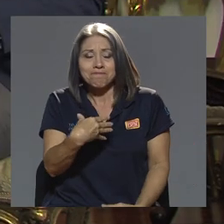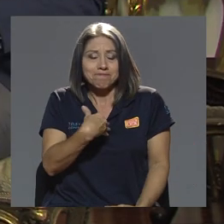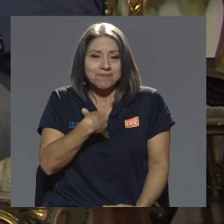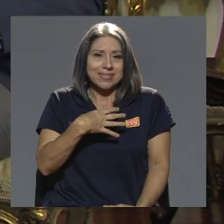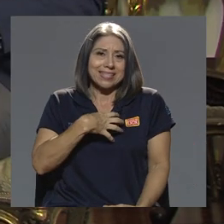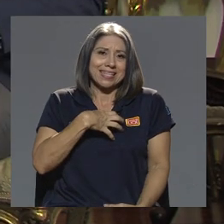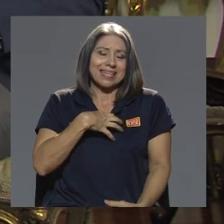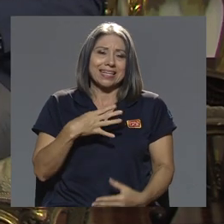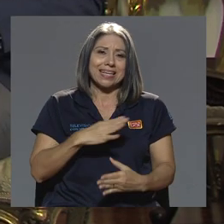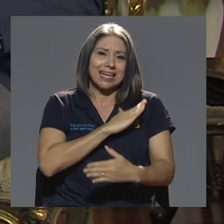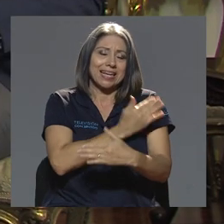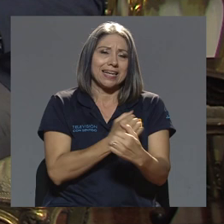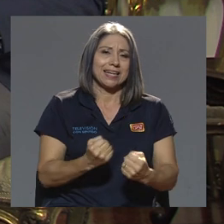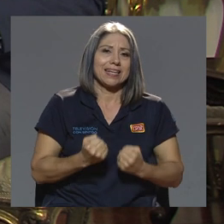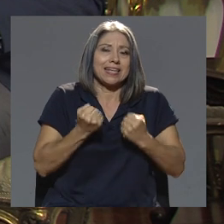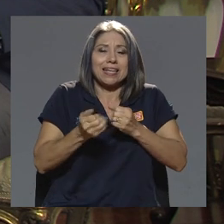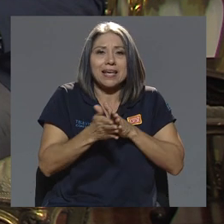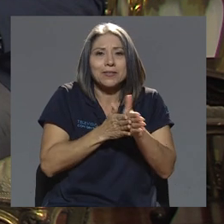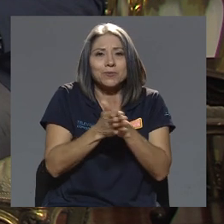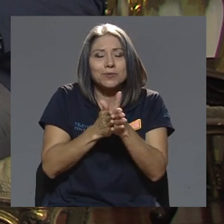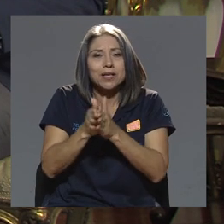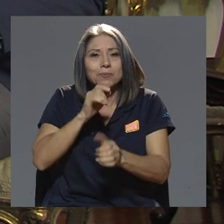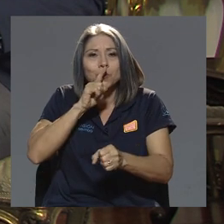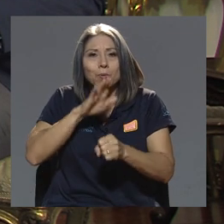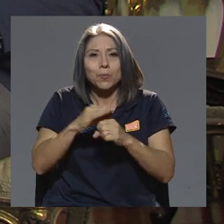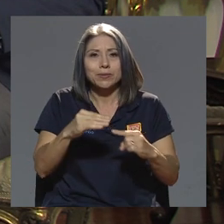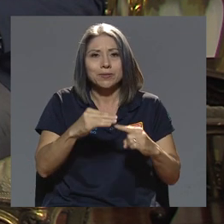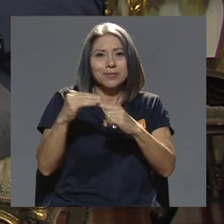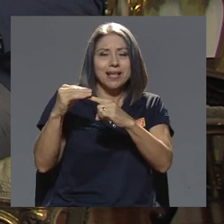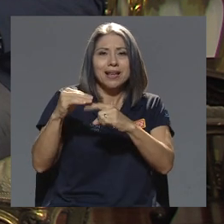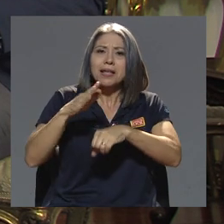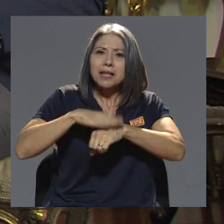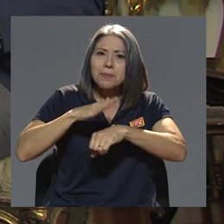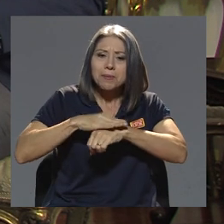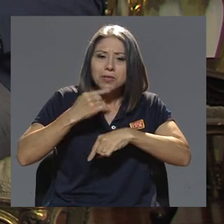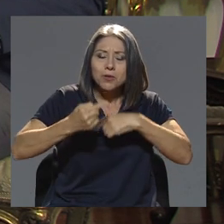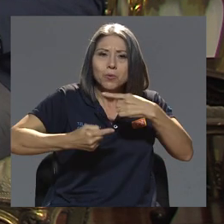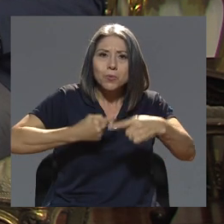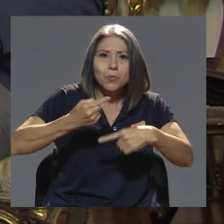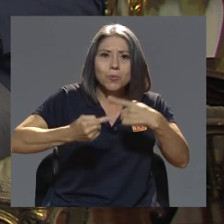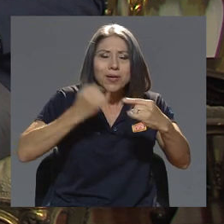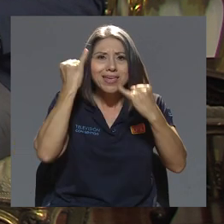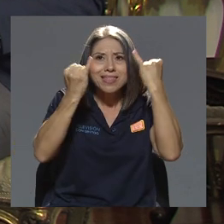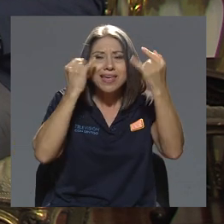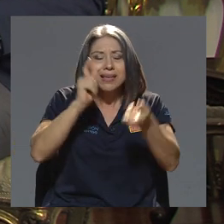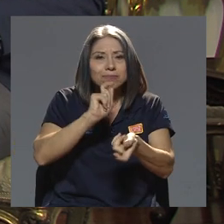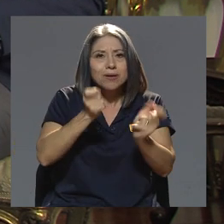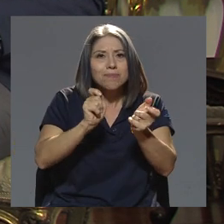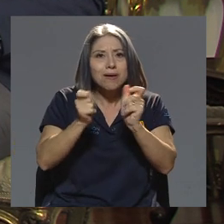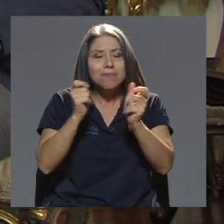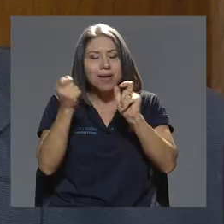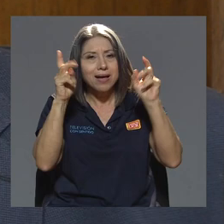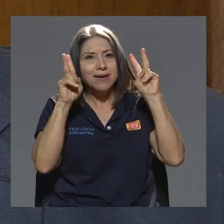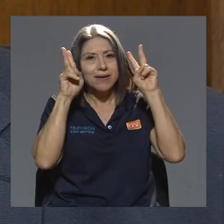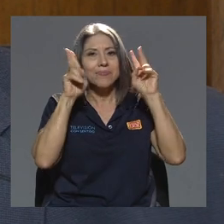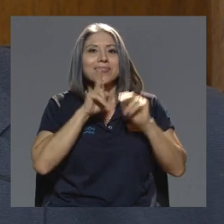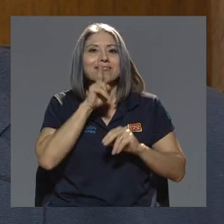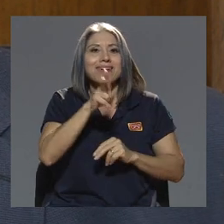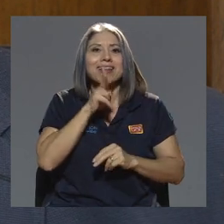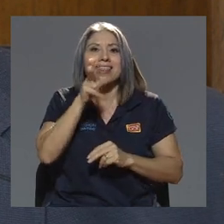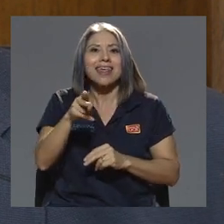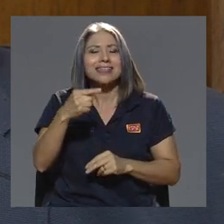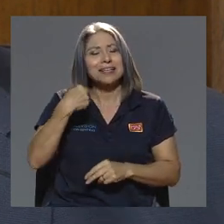energía, de un entusiasmo y de un compromiso tan especial que le permitió ir convirtiendo sus ideas en realidades. Me parece recordar a esa